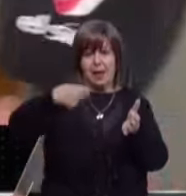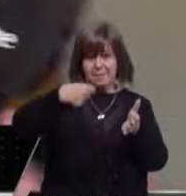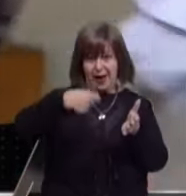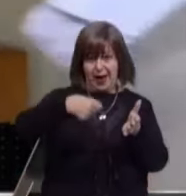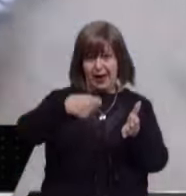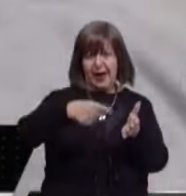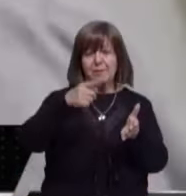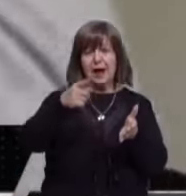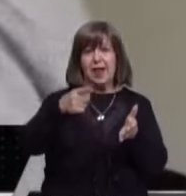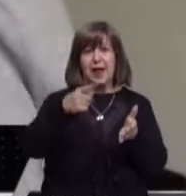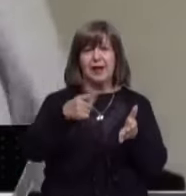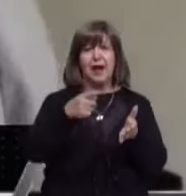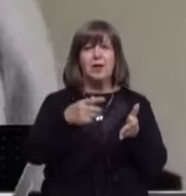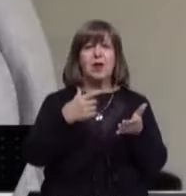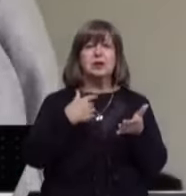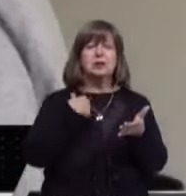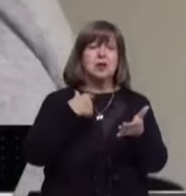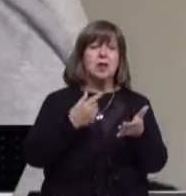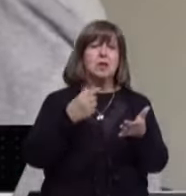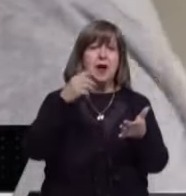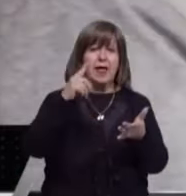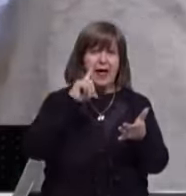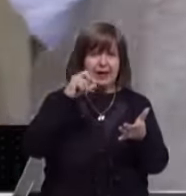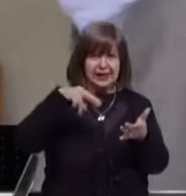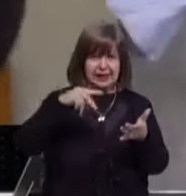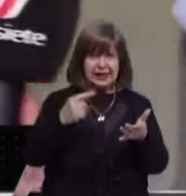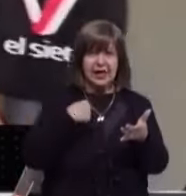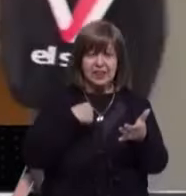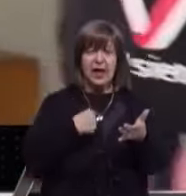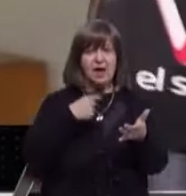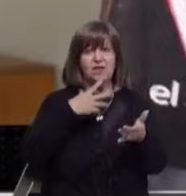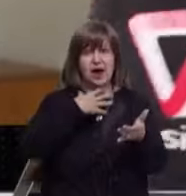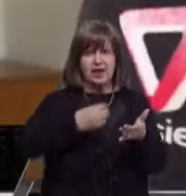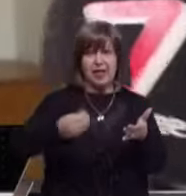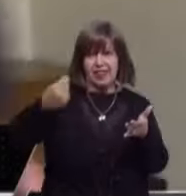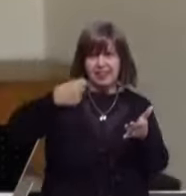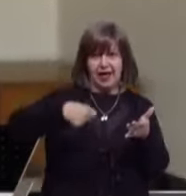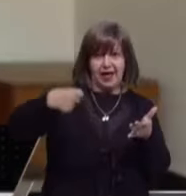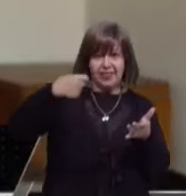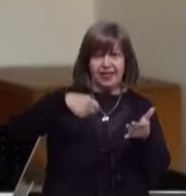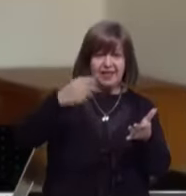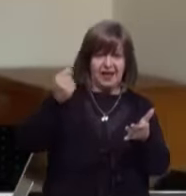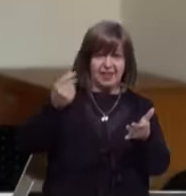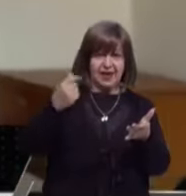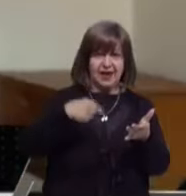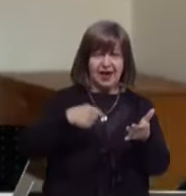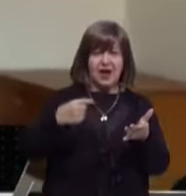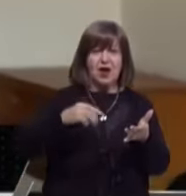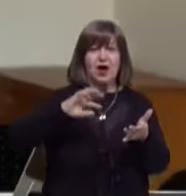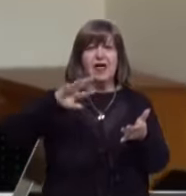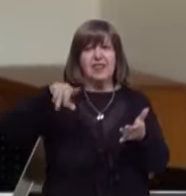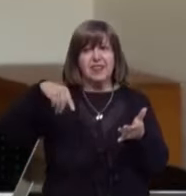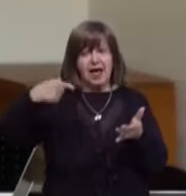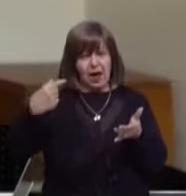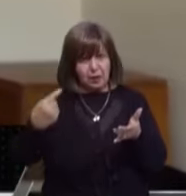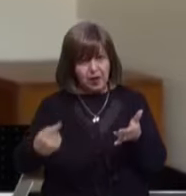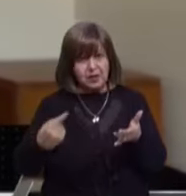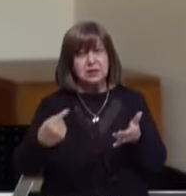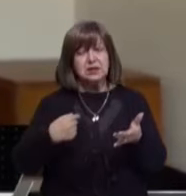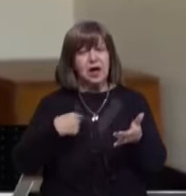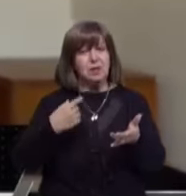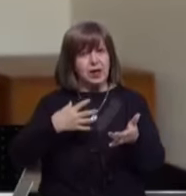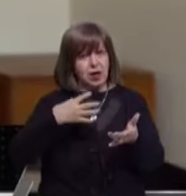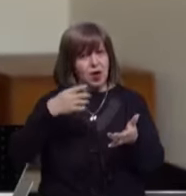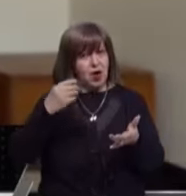trampa y después te piden a vos dinero y uno sigue convenciéndose de que está siendo real, ¿no? Porque primero te dieron dinero. Efectivamente lo transfieren, lo